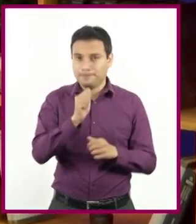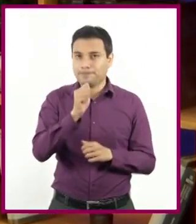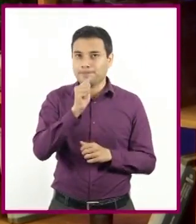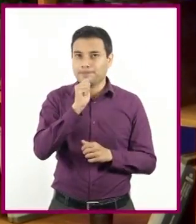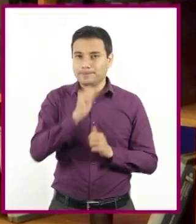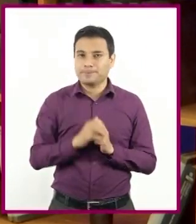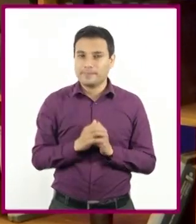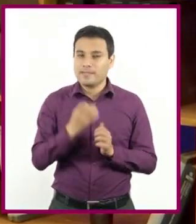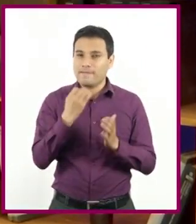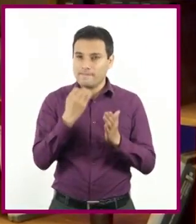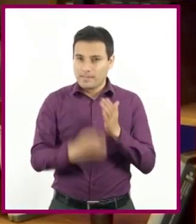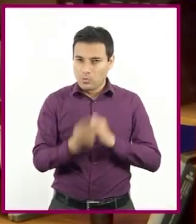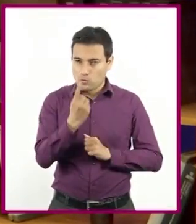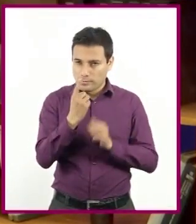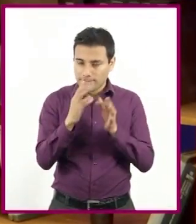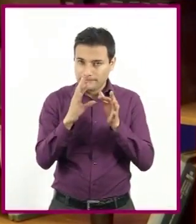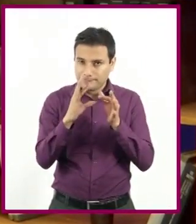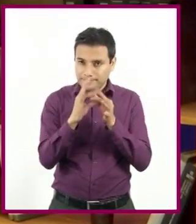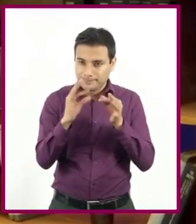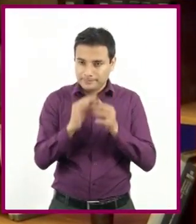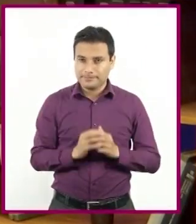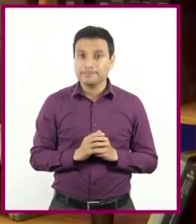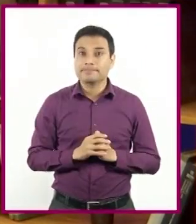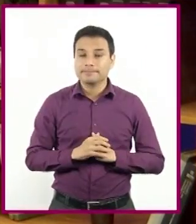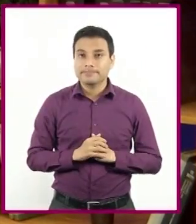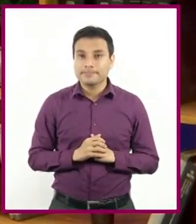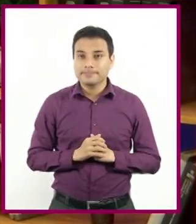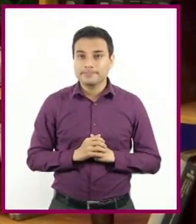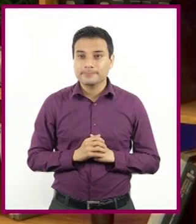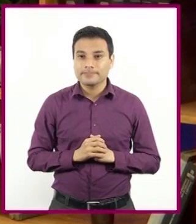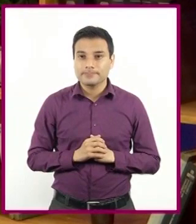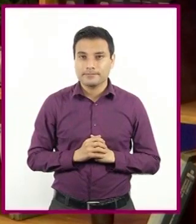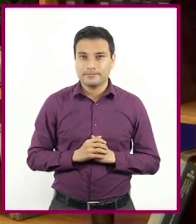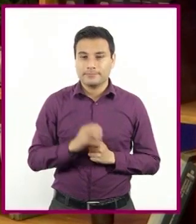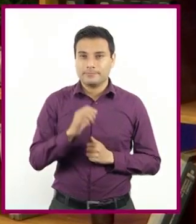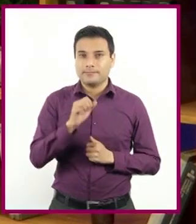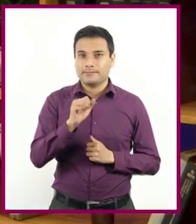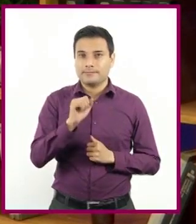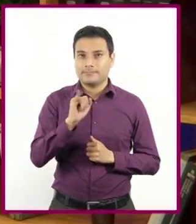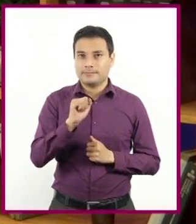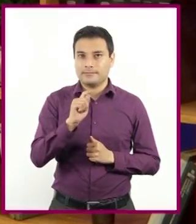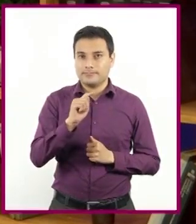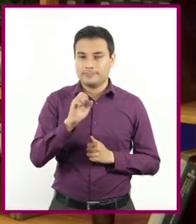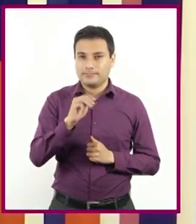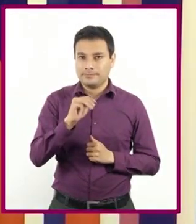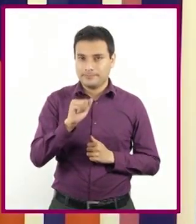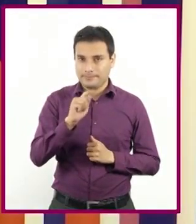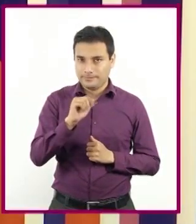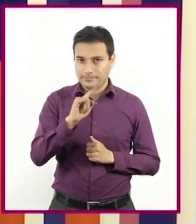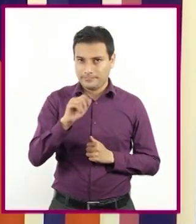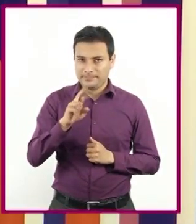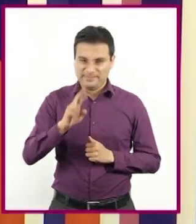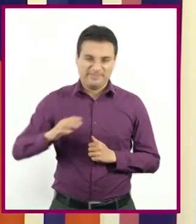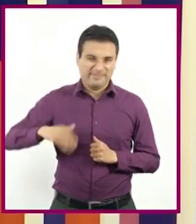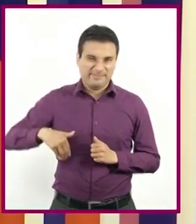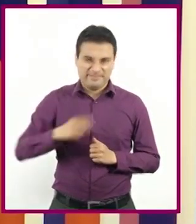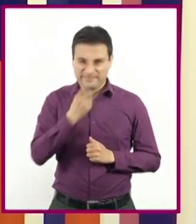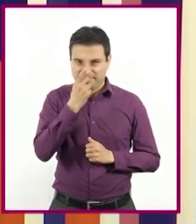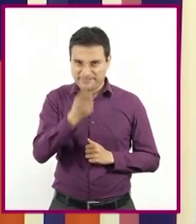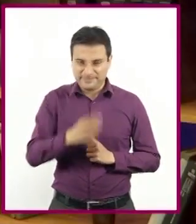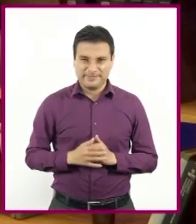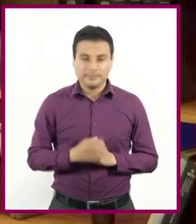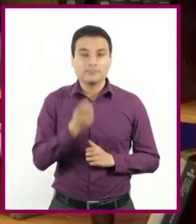un aspecto por explicar, y me refiero a sistematizar, que, como lo comentamos, es